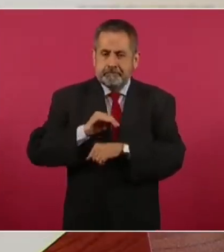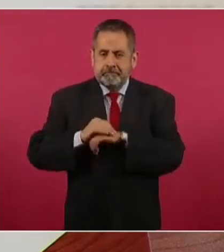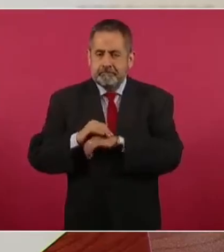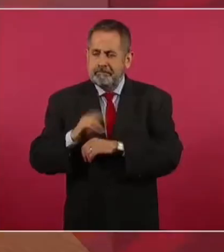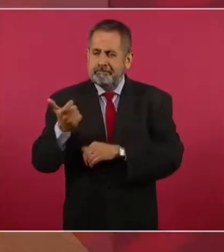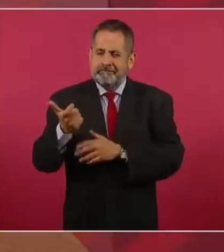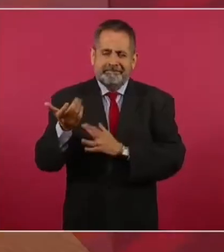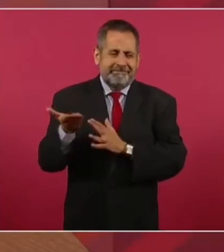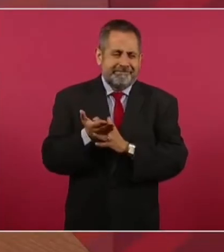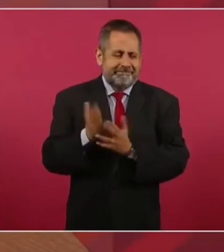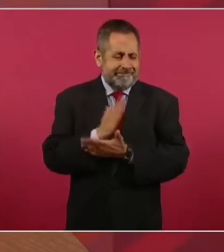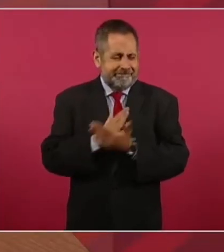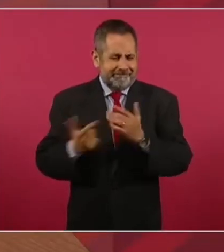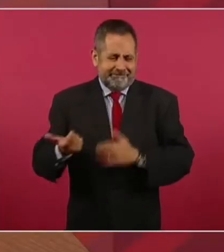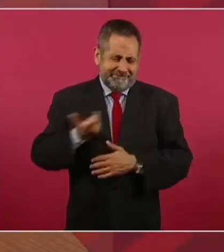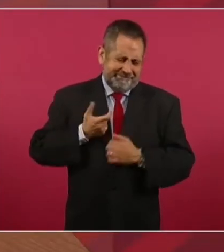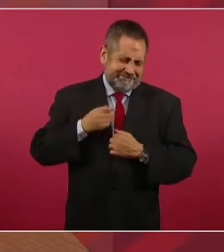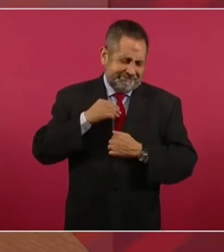reciben muchísimo dinero.